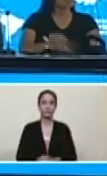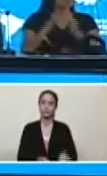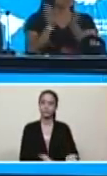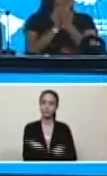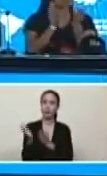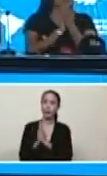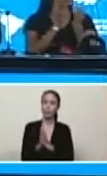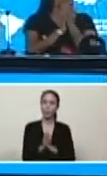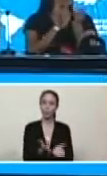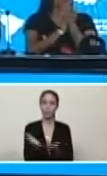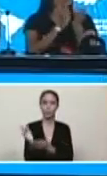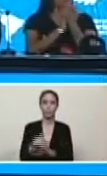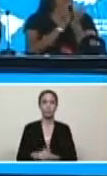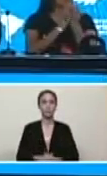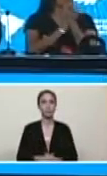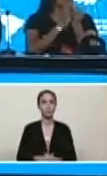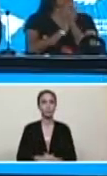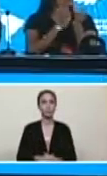favor, Socorro.